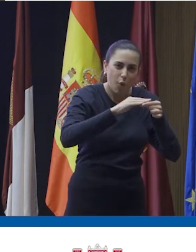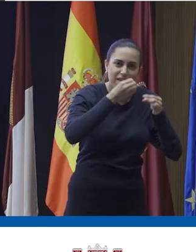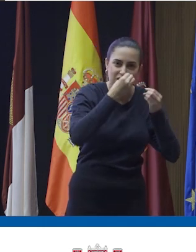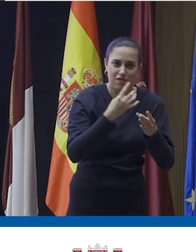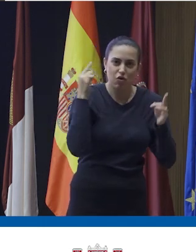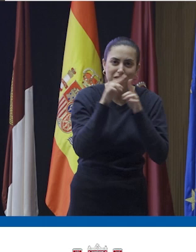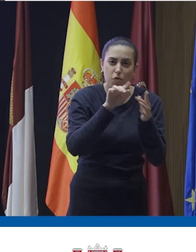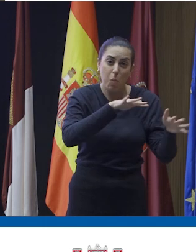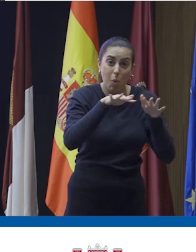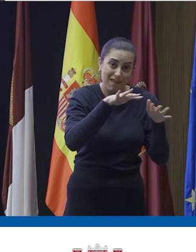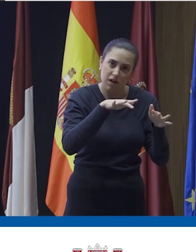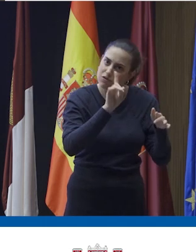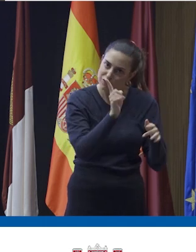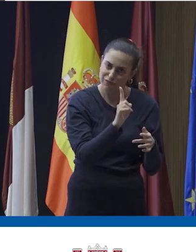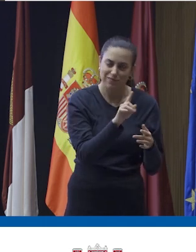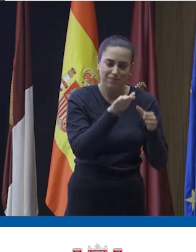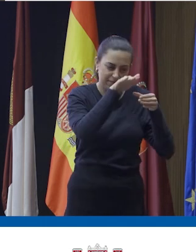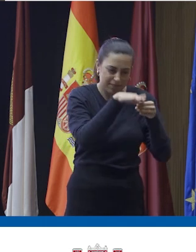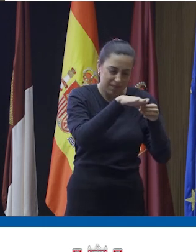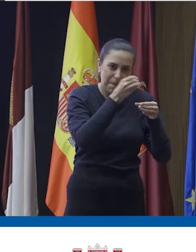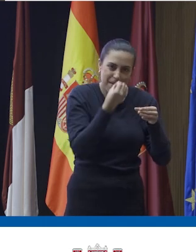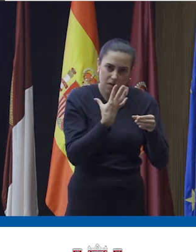rote y no tengamos ningún problema, ¿vale? En el caso